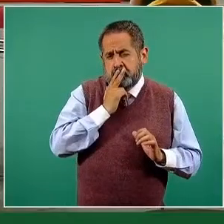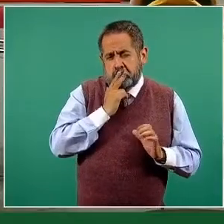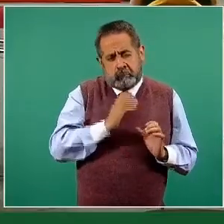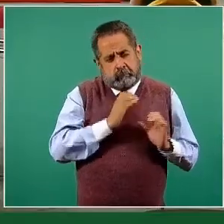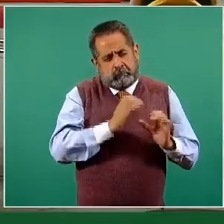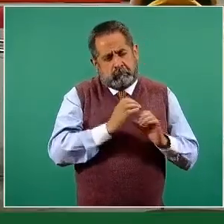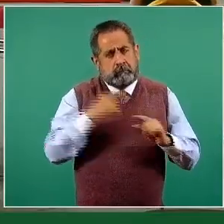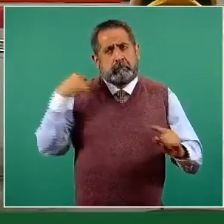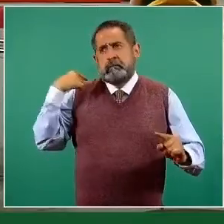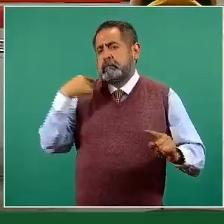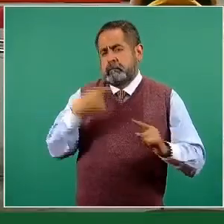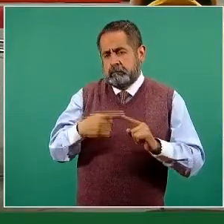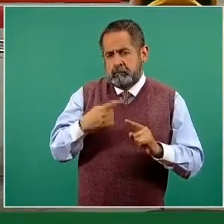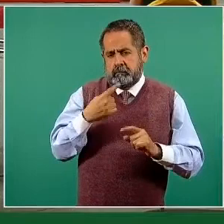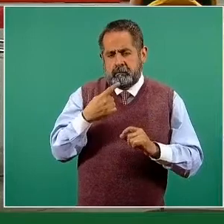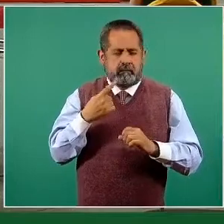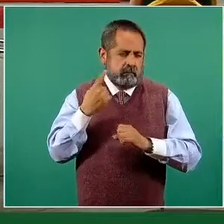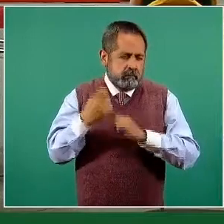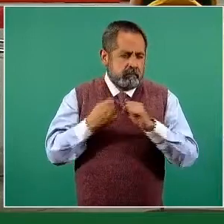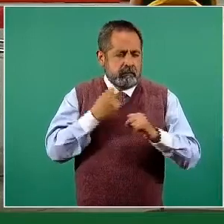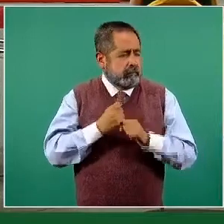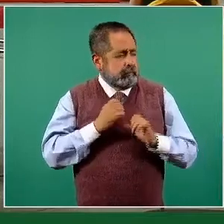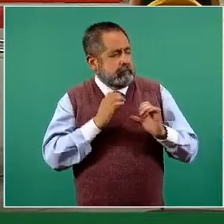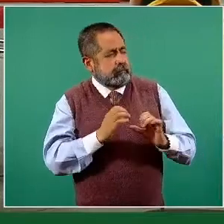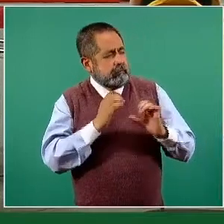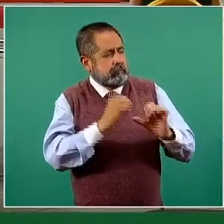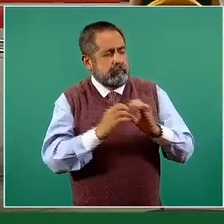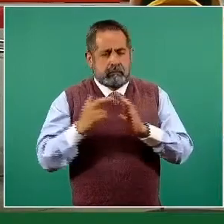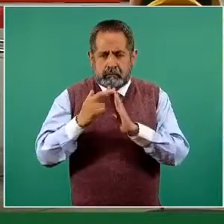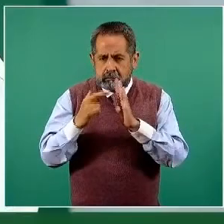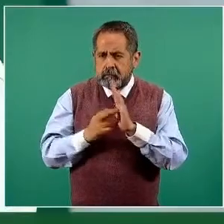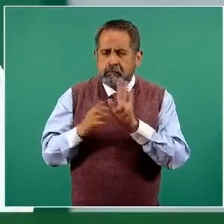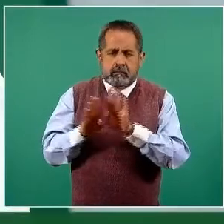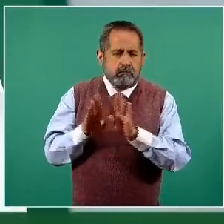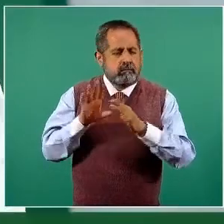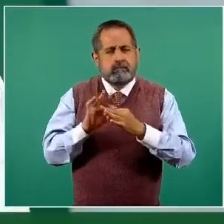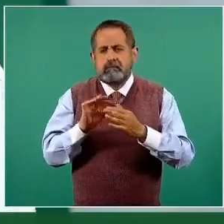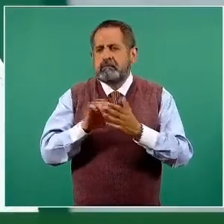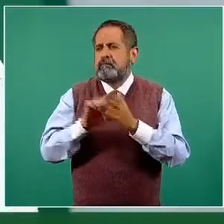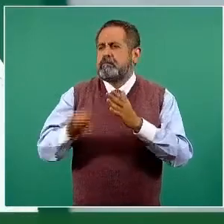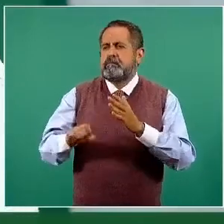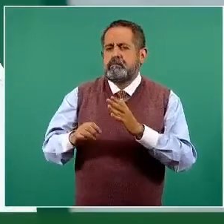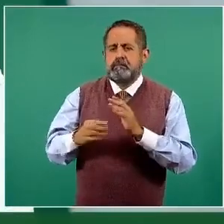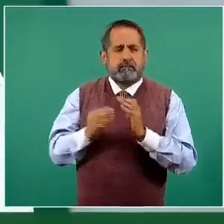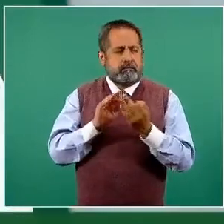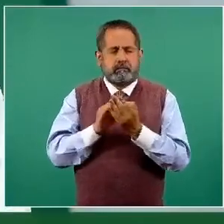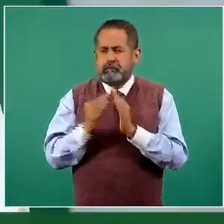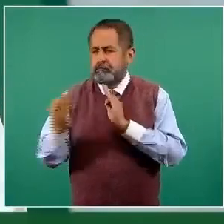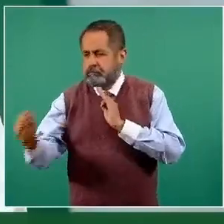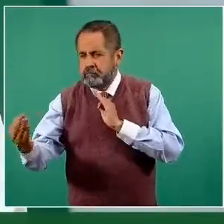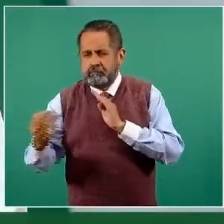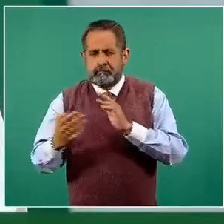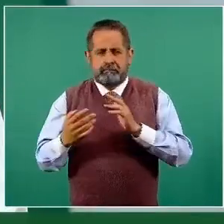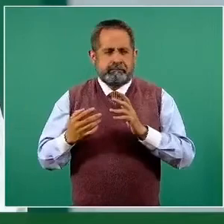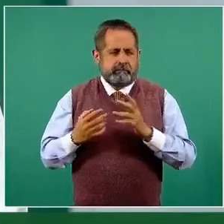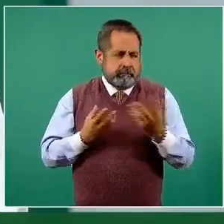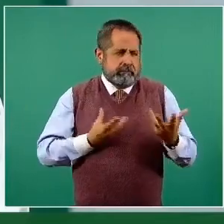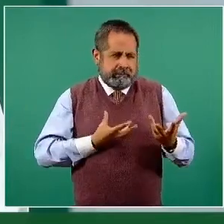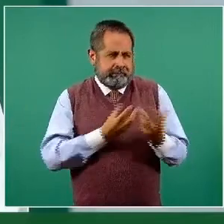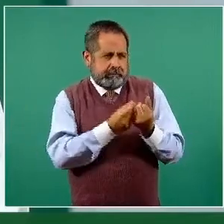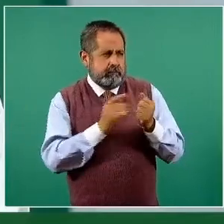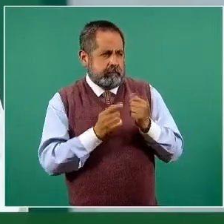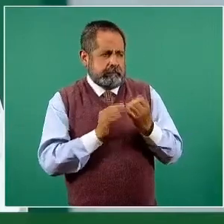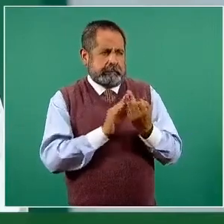todo este año, teniendo algunas medidas como sana distancia, a pesar de vivir